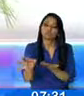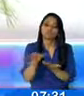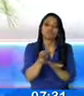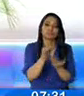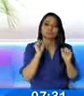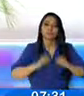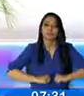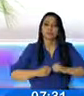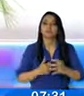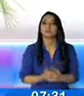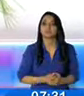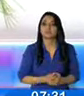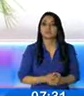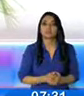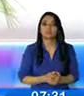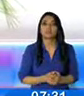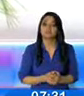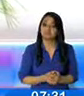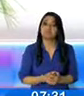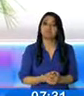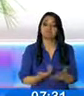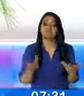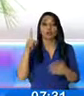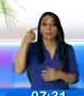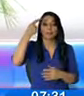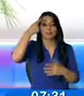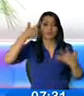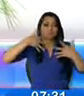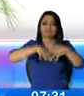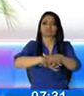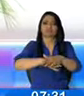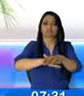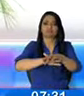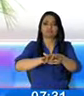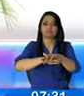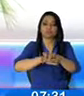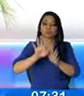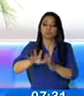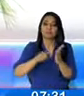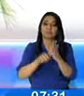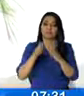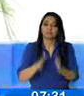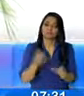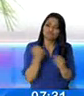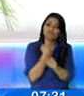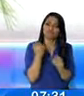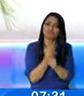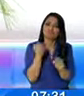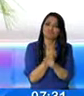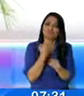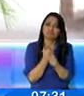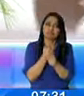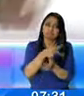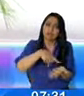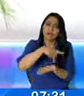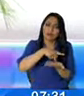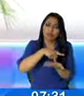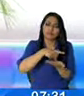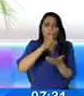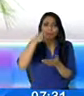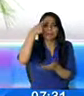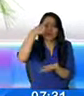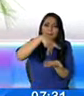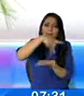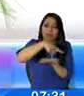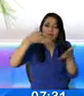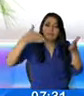es que va a tener de manera directa el gobierno conjuntamente con sus ministros trabajando con conagopare nacional a favor de los